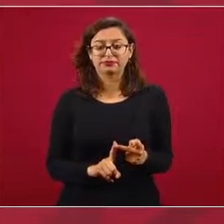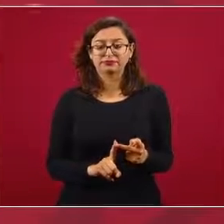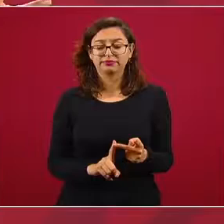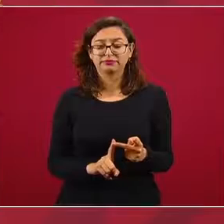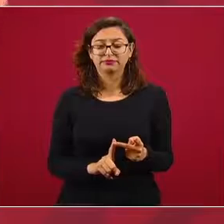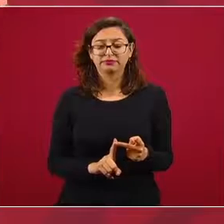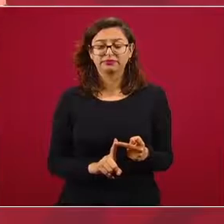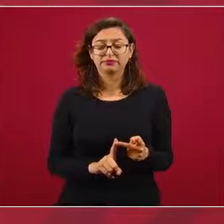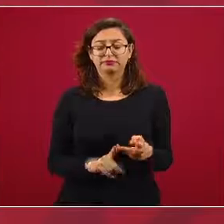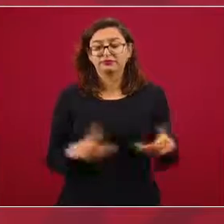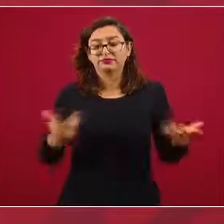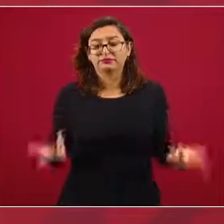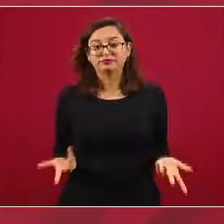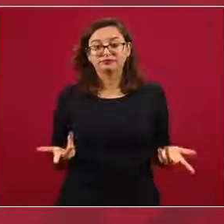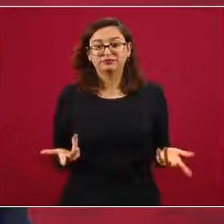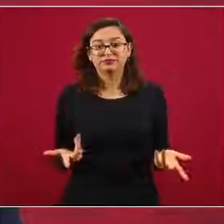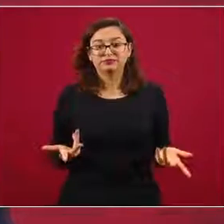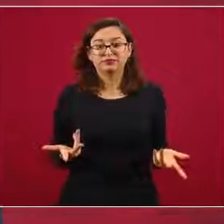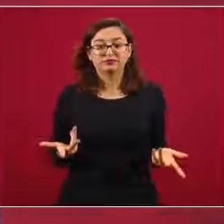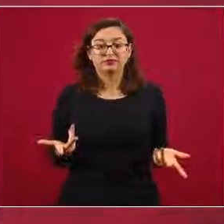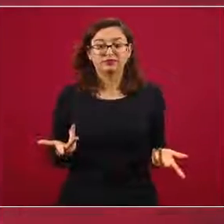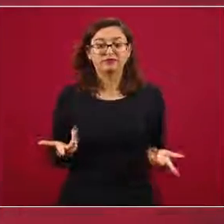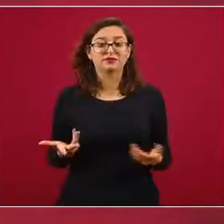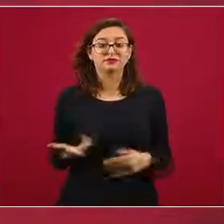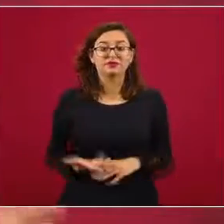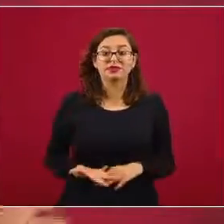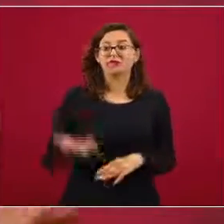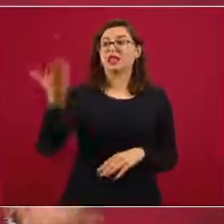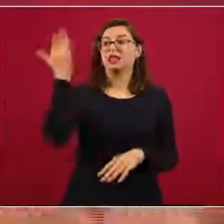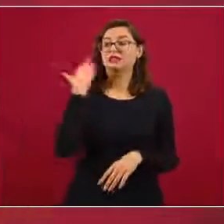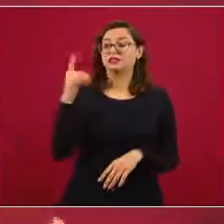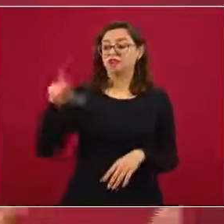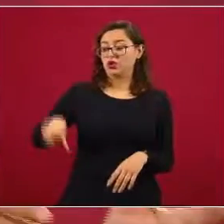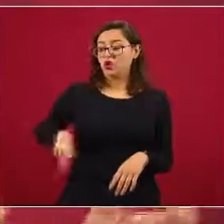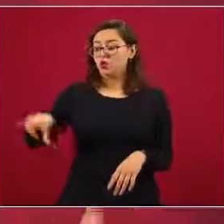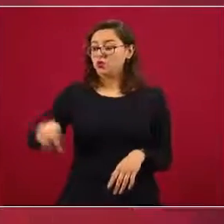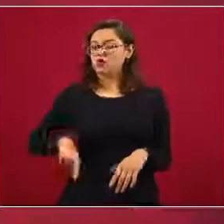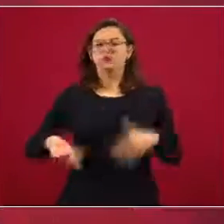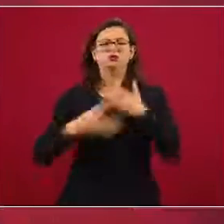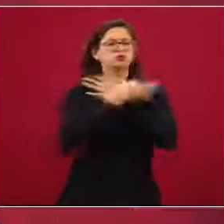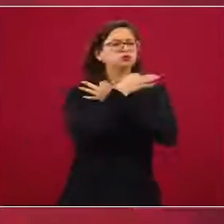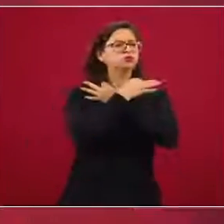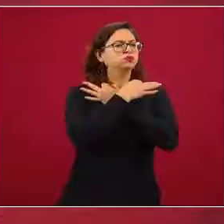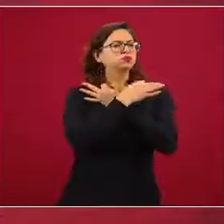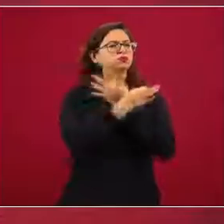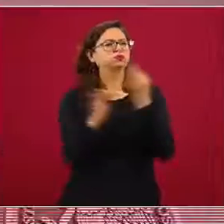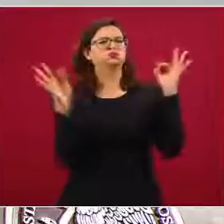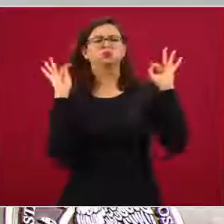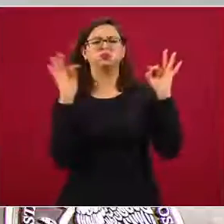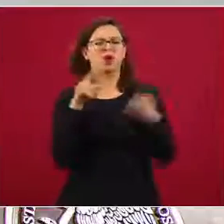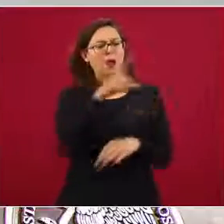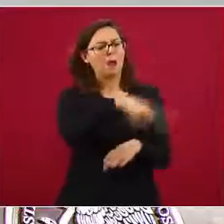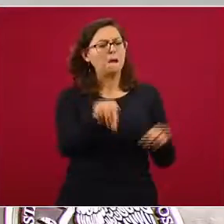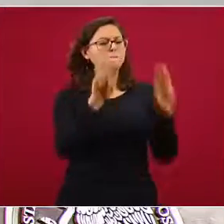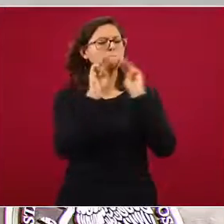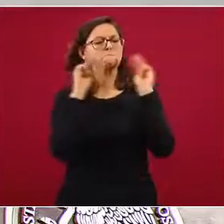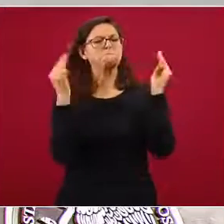bueno, se declaraba hasta la guerra a la llamada delincuencia organizada.